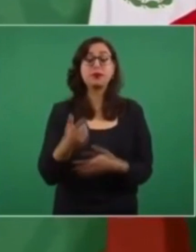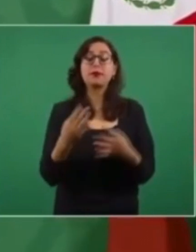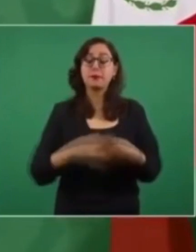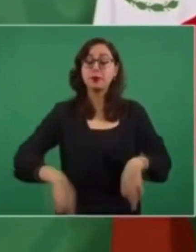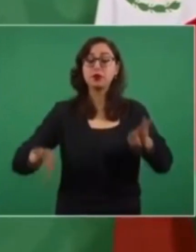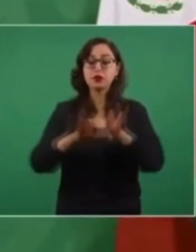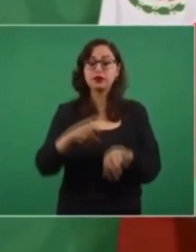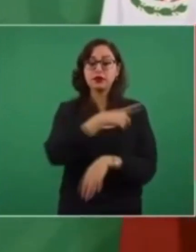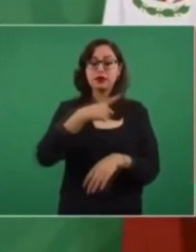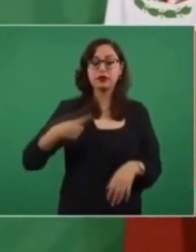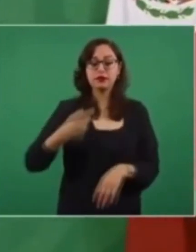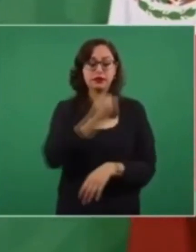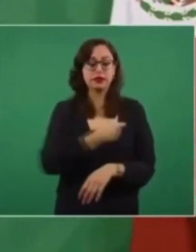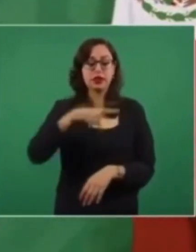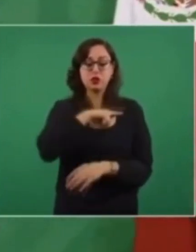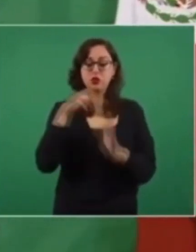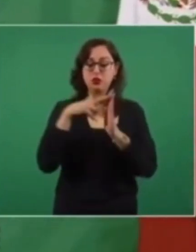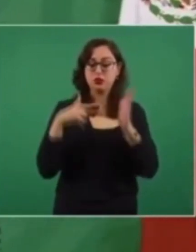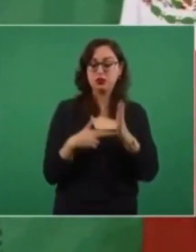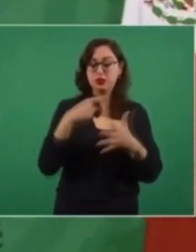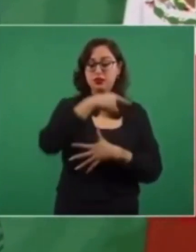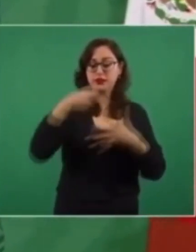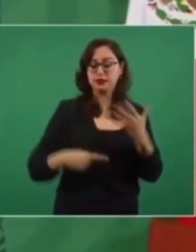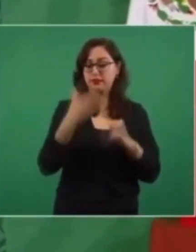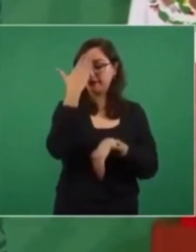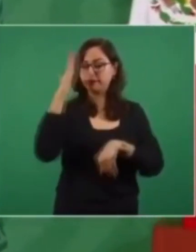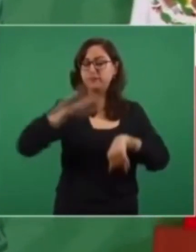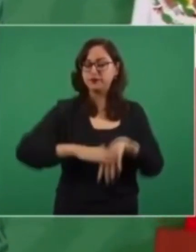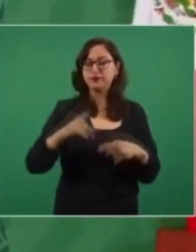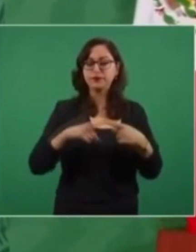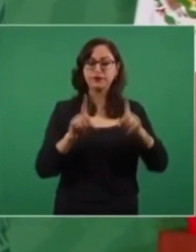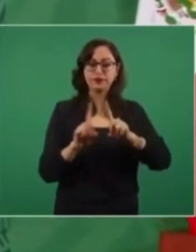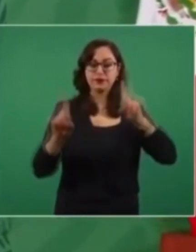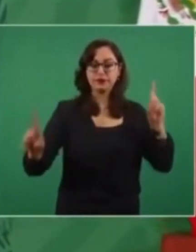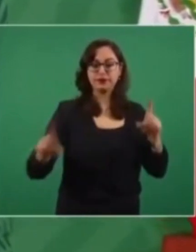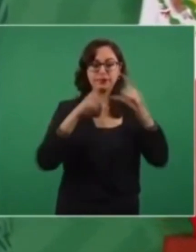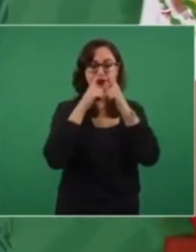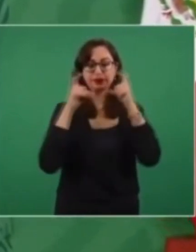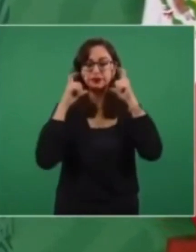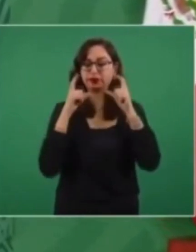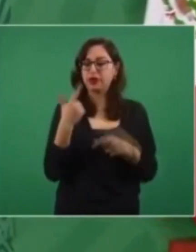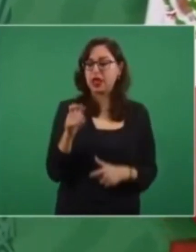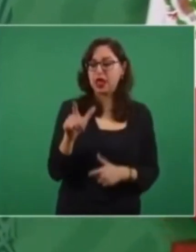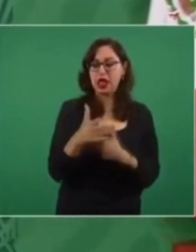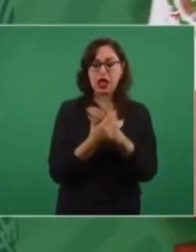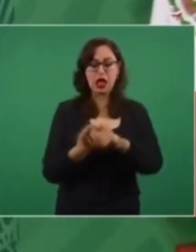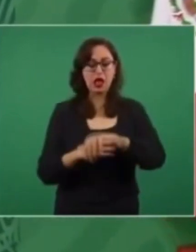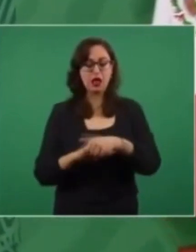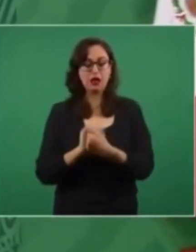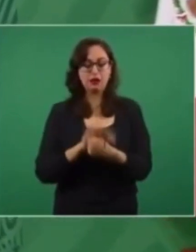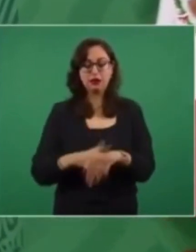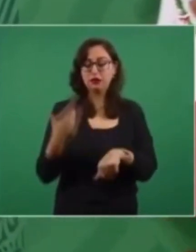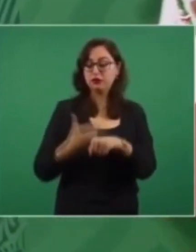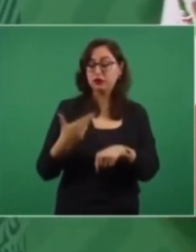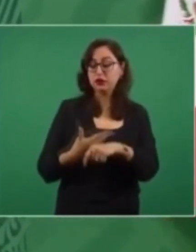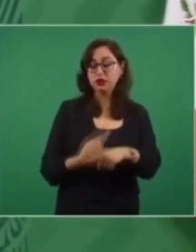sanitarias, mantener la sana distancia, usar cubrebocas, gel antibacterial. Todos los trámites